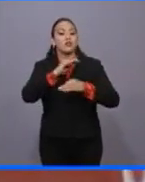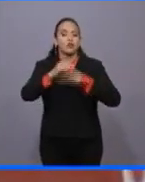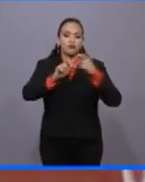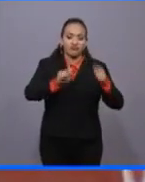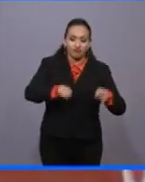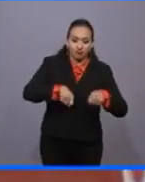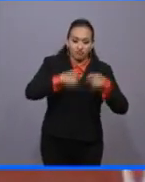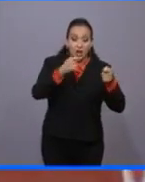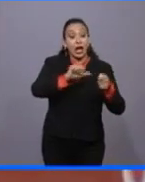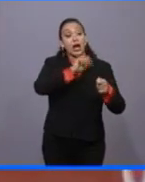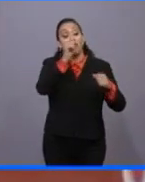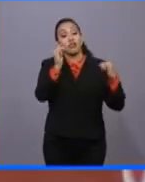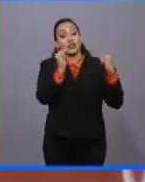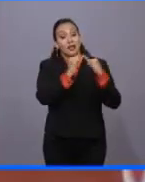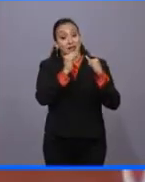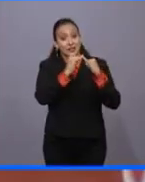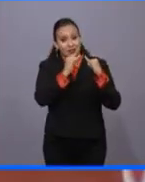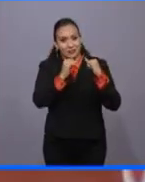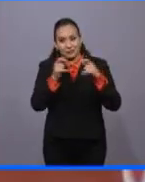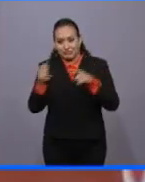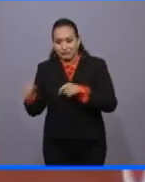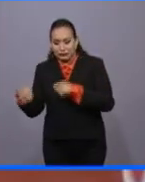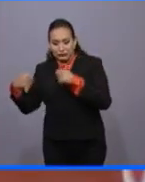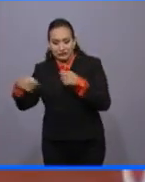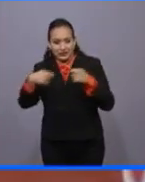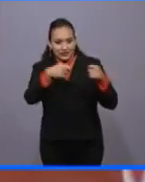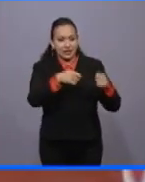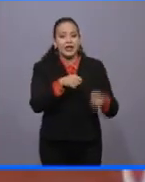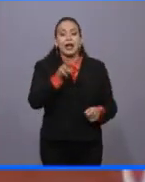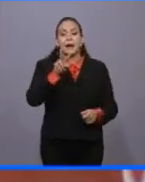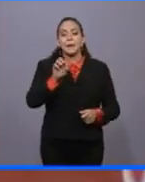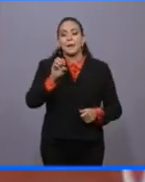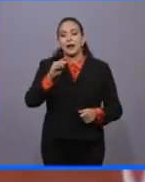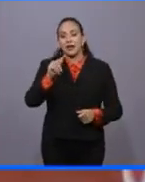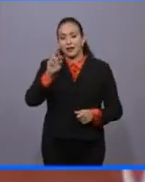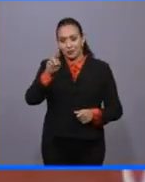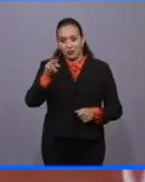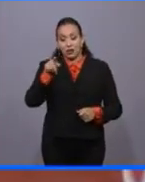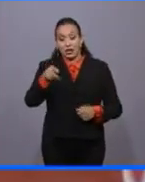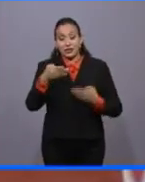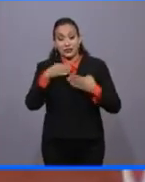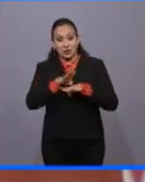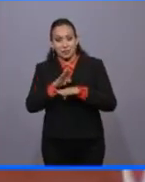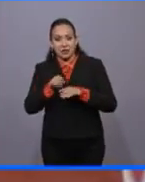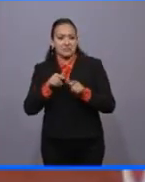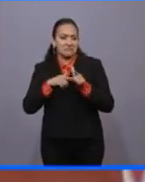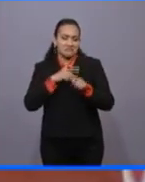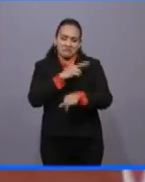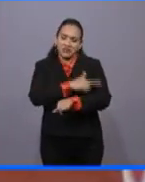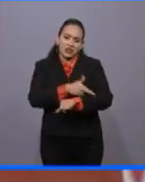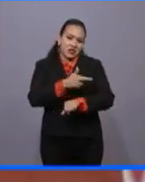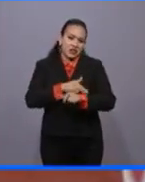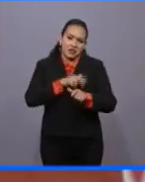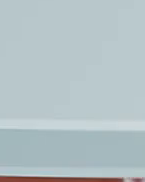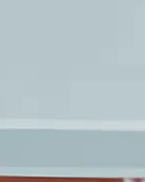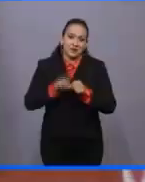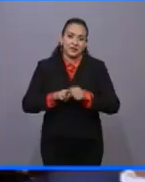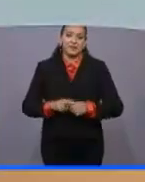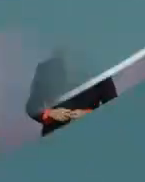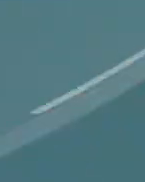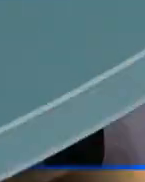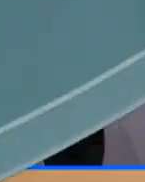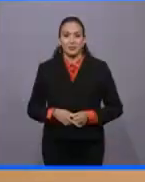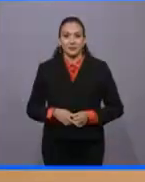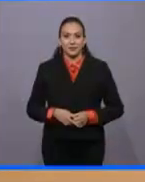transferido a otra institución, y en Vector, la intervención transcurre de manera normal.